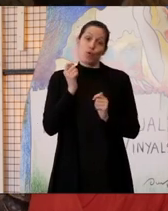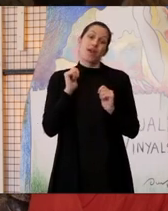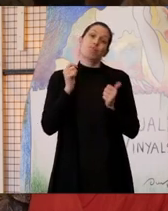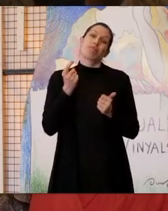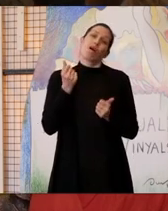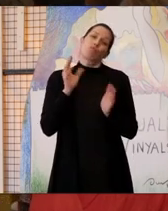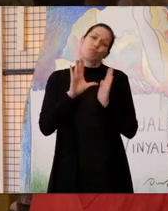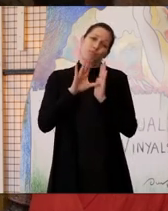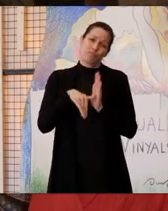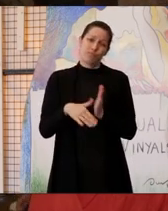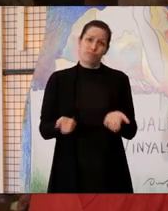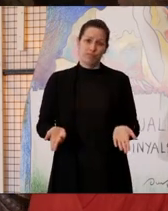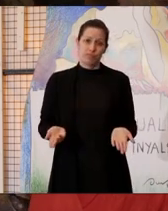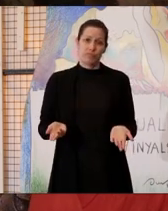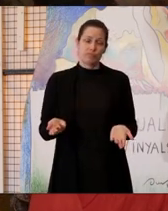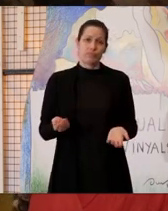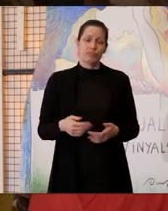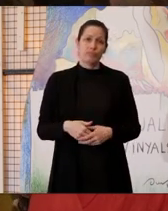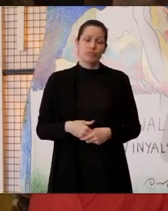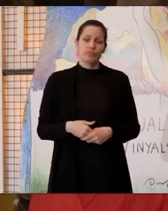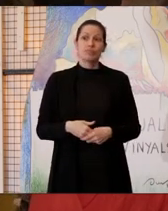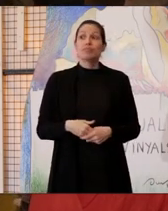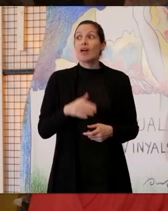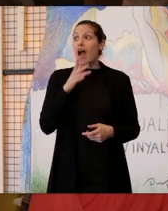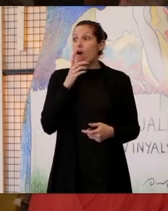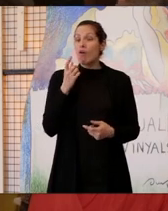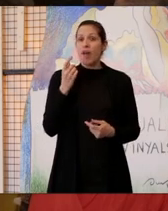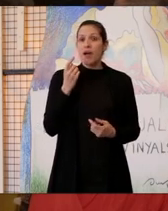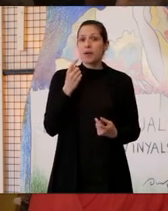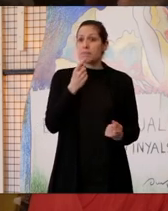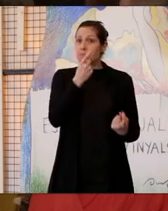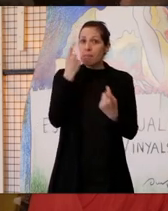un poquito más tarde una pregunta